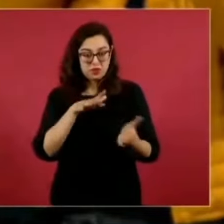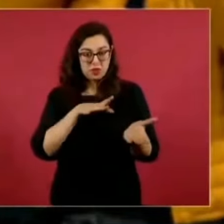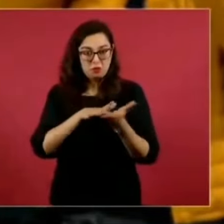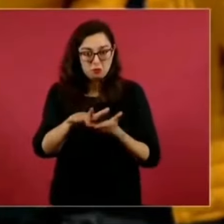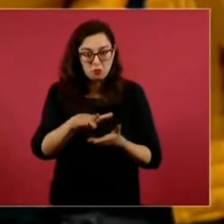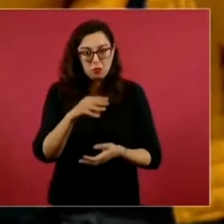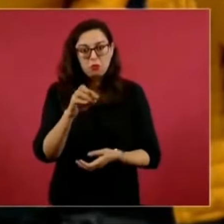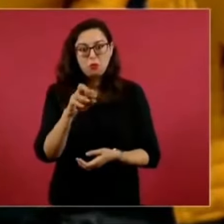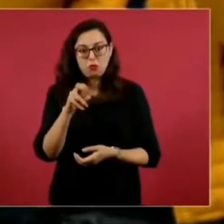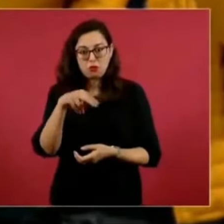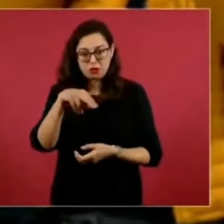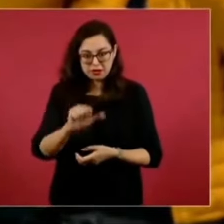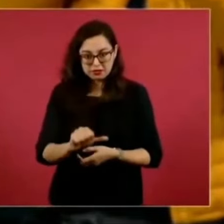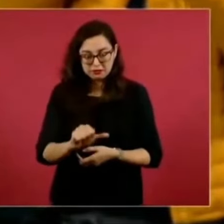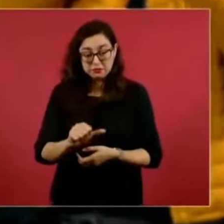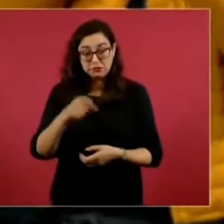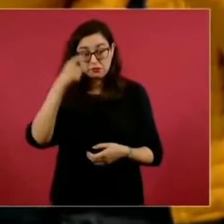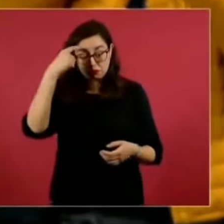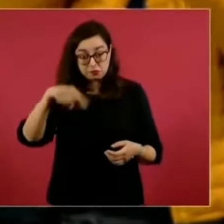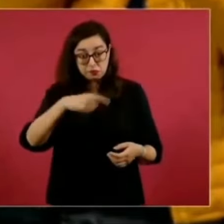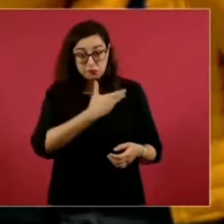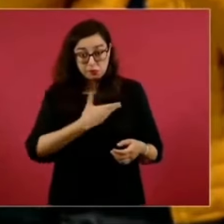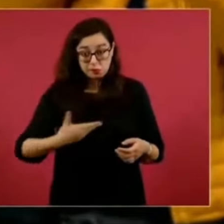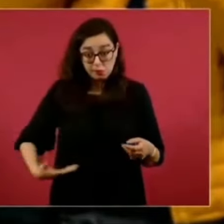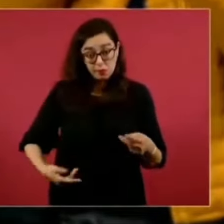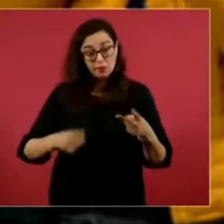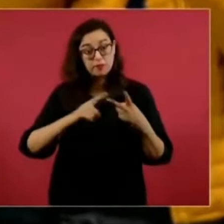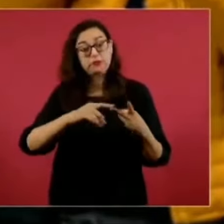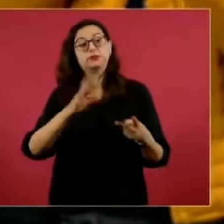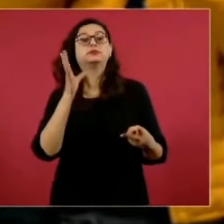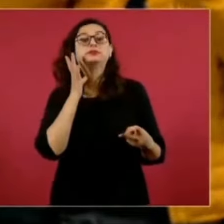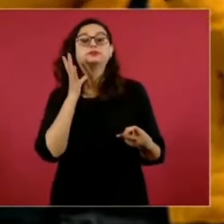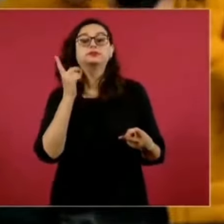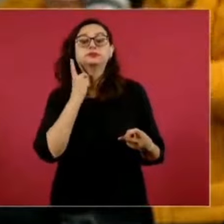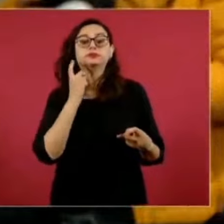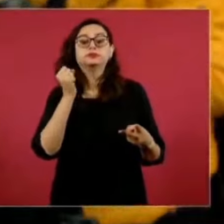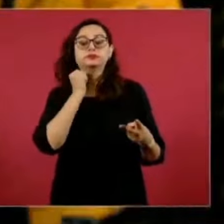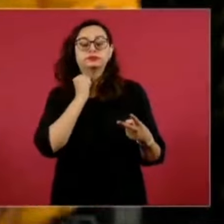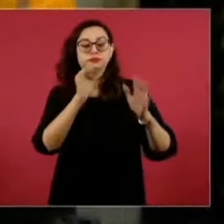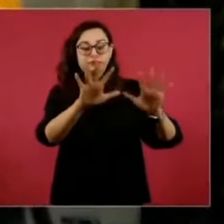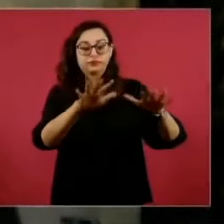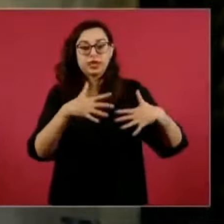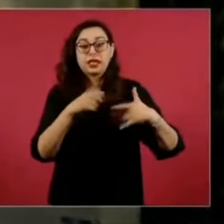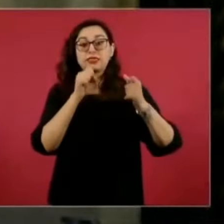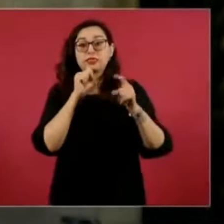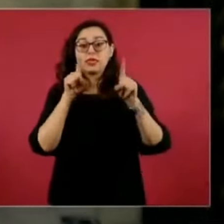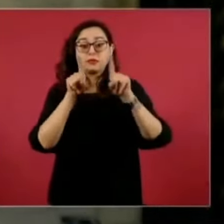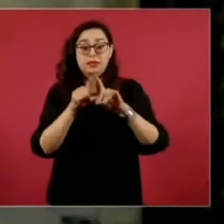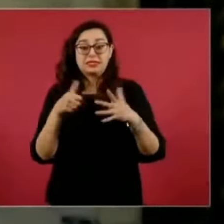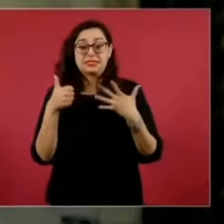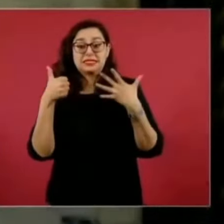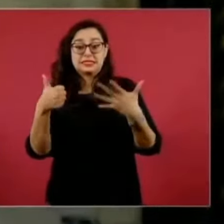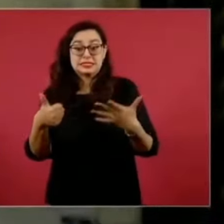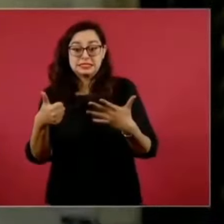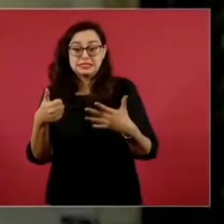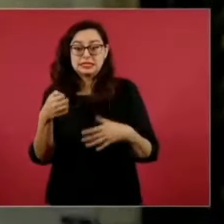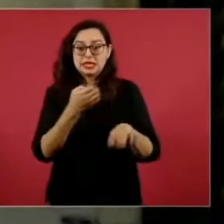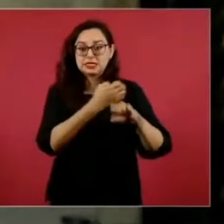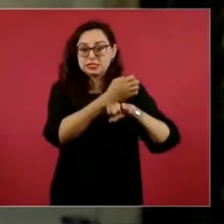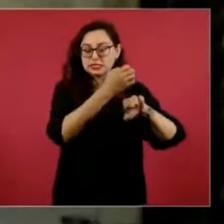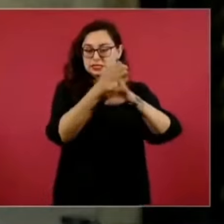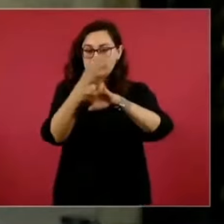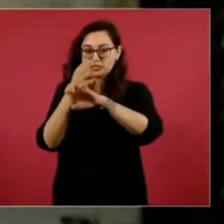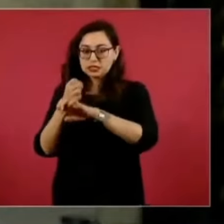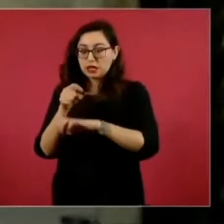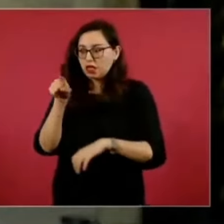contiendas por la presidencia de la República y el Congreso de La Unión sino en seis entidad Tabasco es la entidad donde el futuro gobernador tuvo un